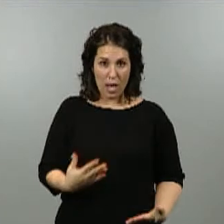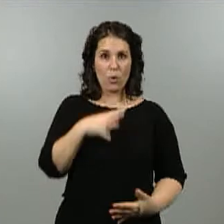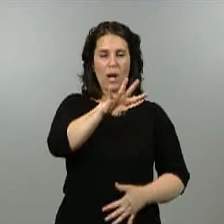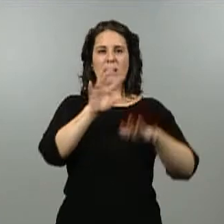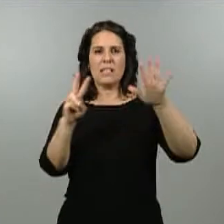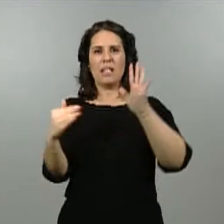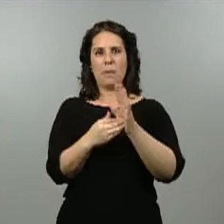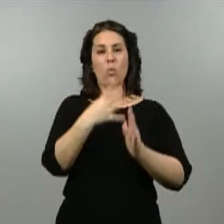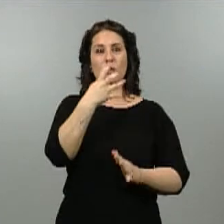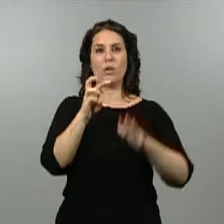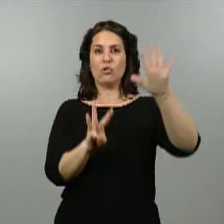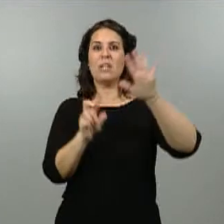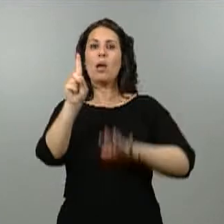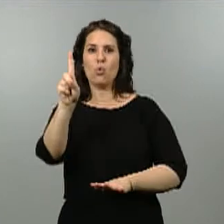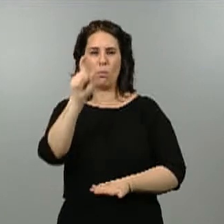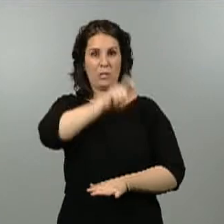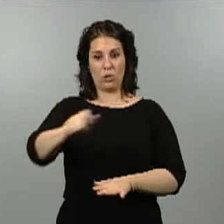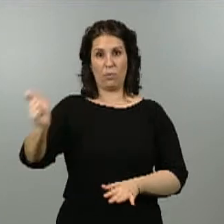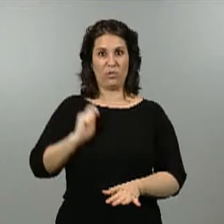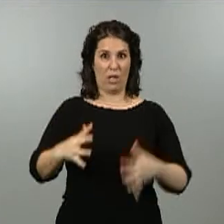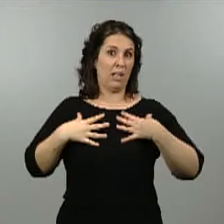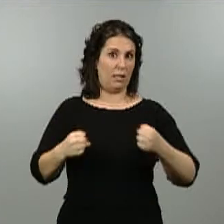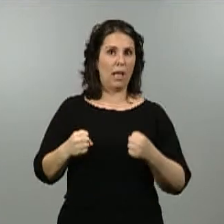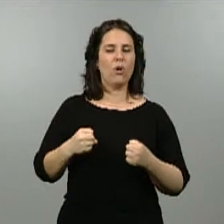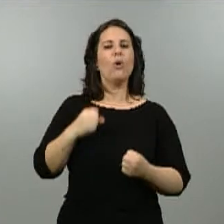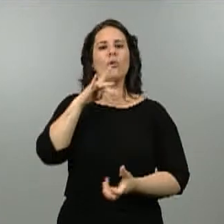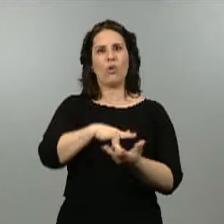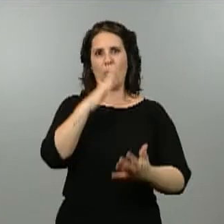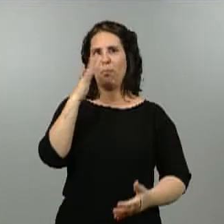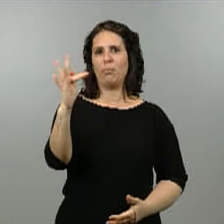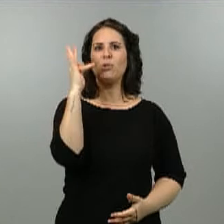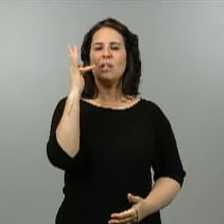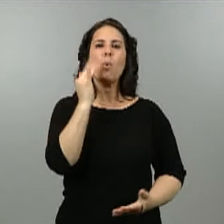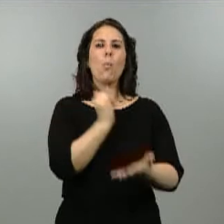47.481 sanitarios que han dado positivo a alguna de las pruebas que se realizan